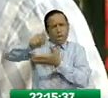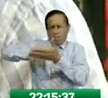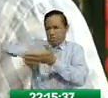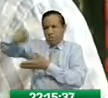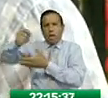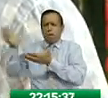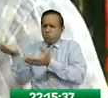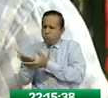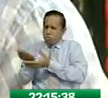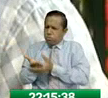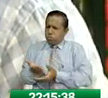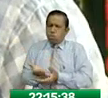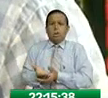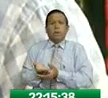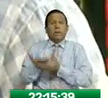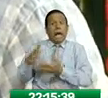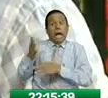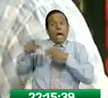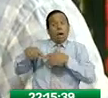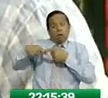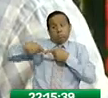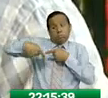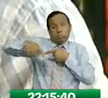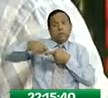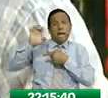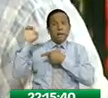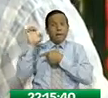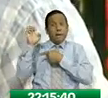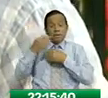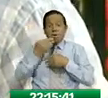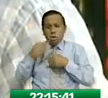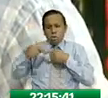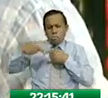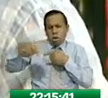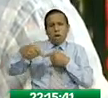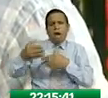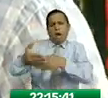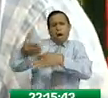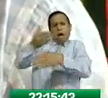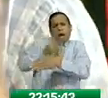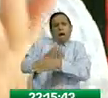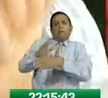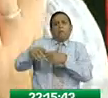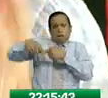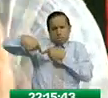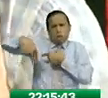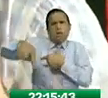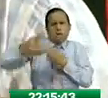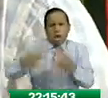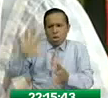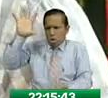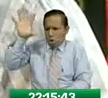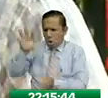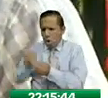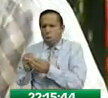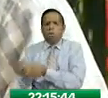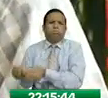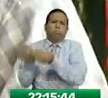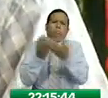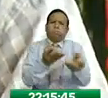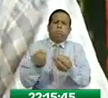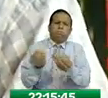están obviamente condensados, sino también los contratos hacia atrás, para que la ciudadanía vea, conozca, los medios de comunicación vayan viendo y